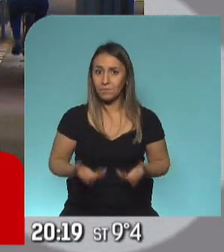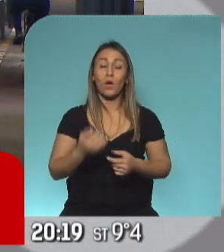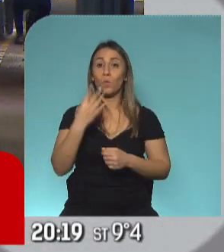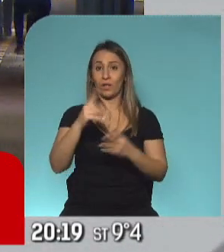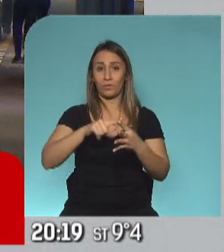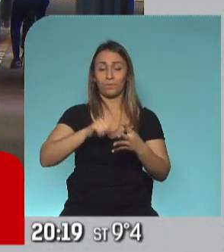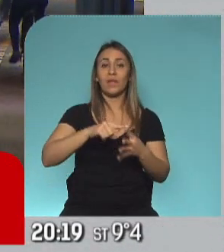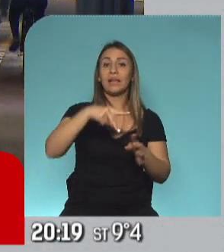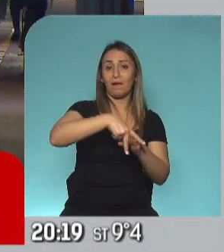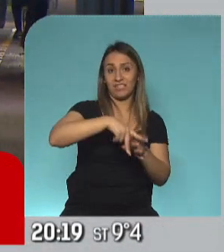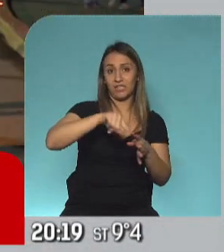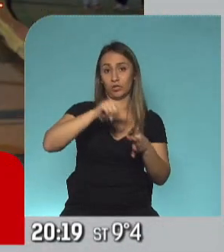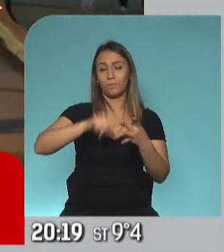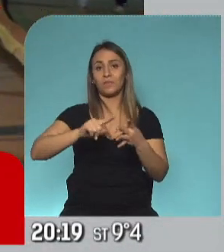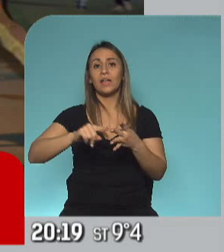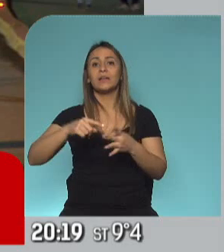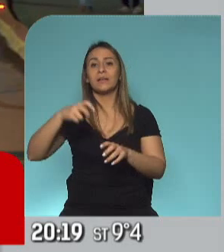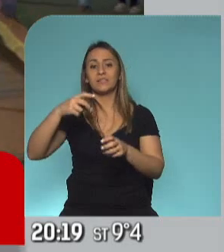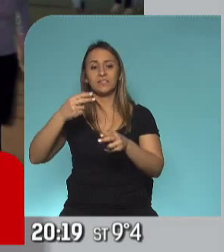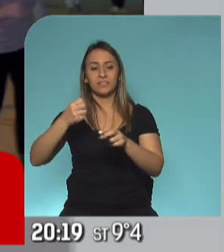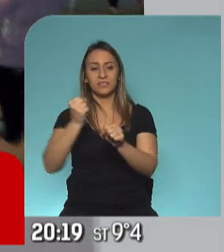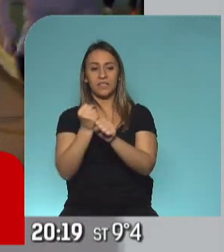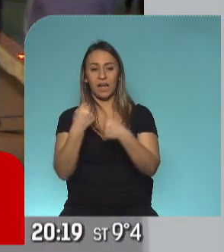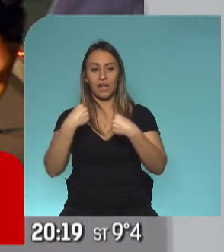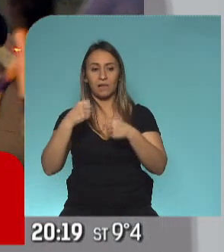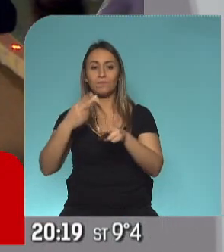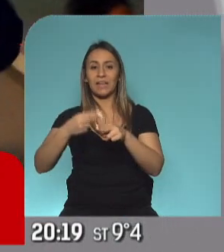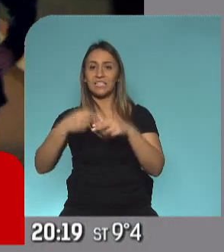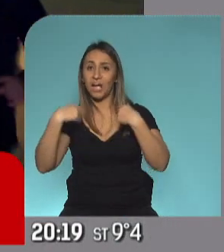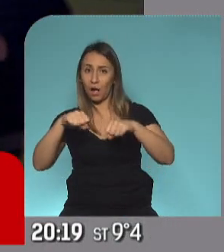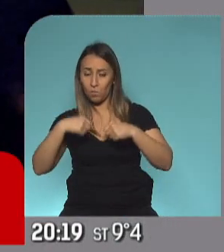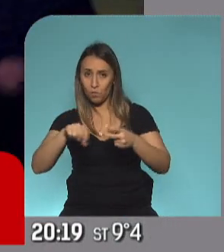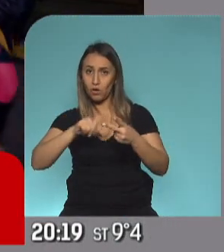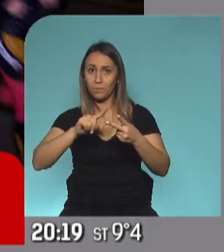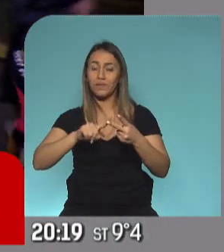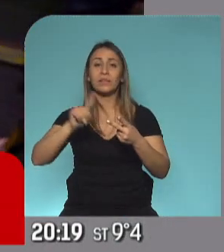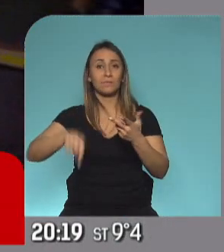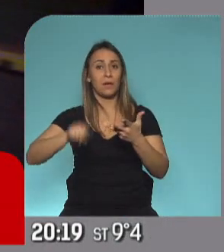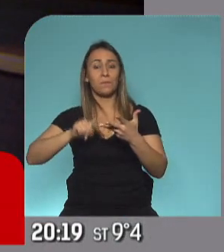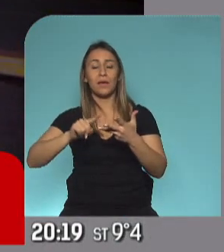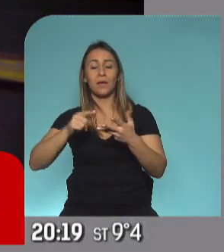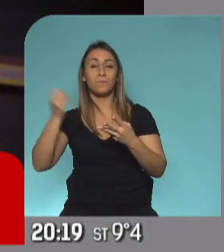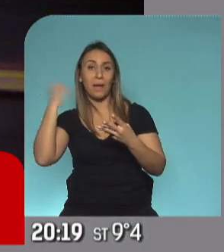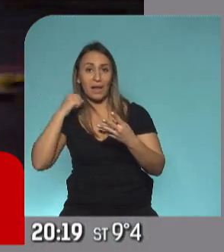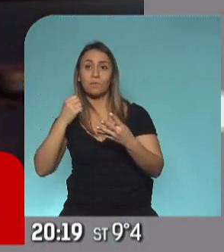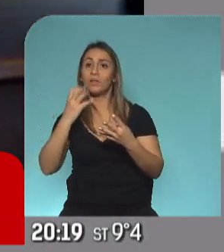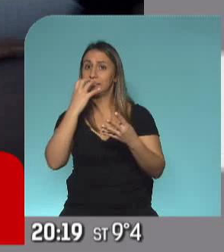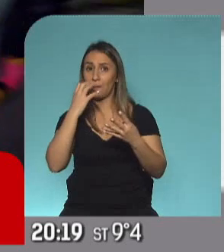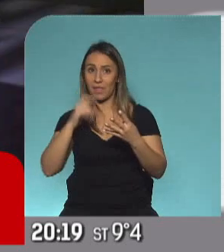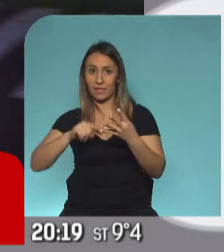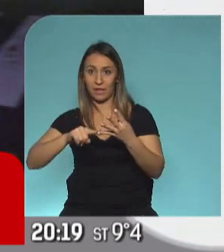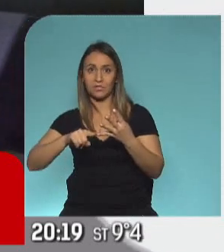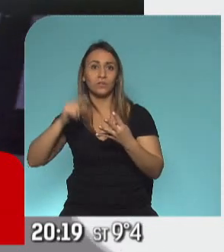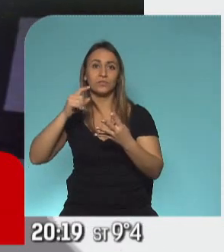Chacabuco, en este caso, y el caso de Palermo, que tiene todo el parque, Saavedra también, y